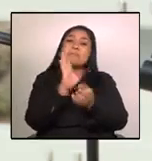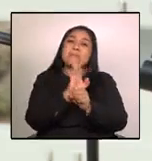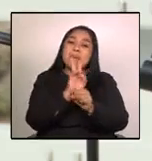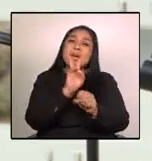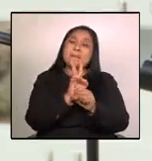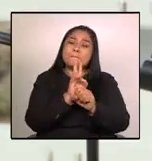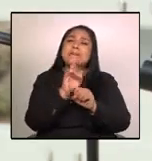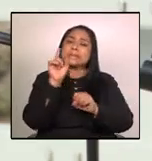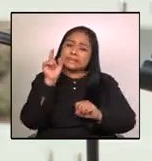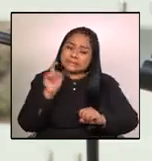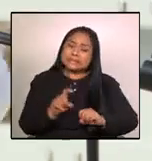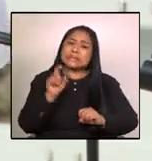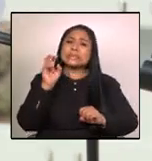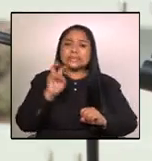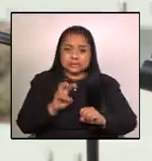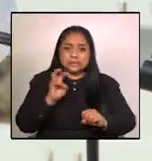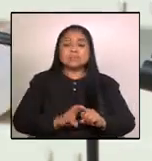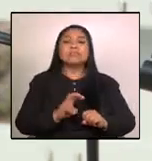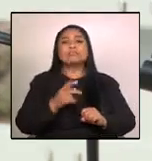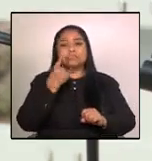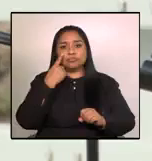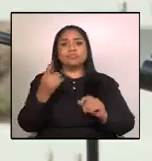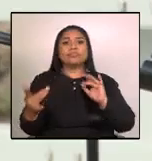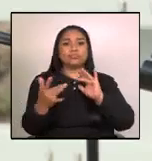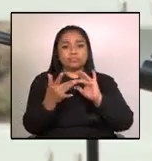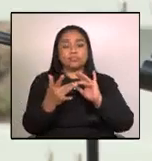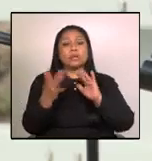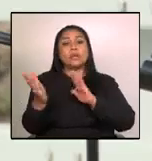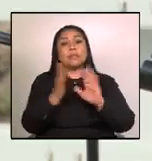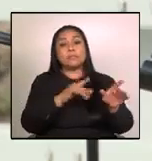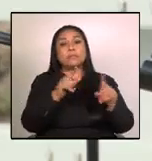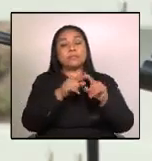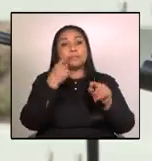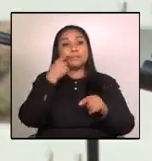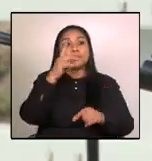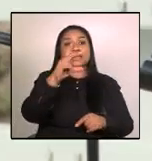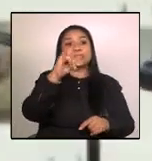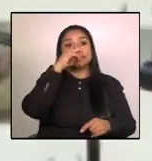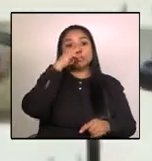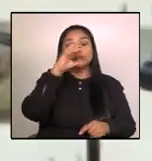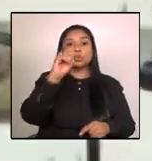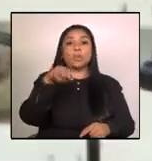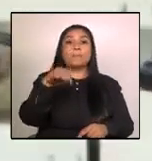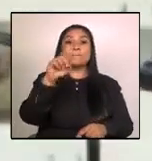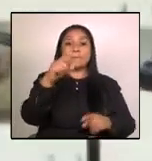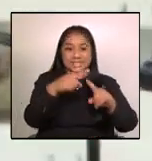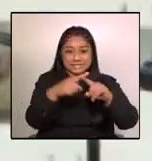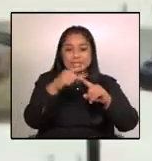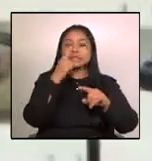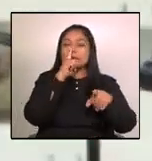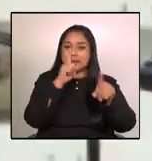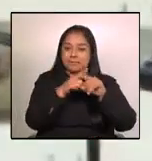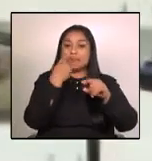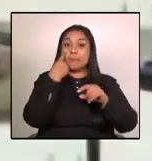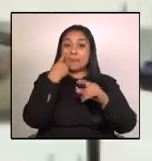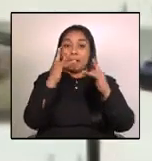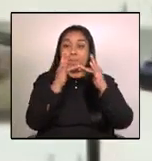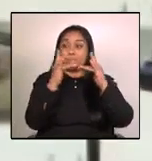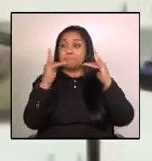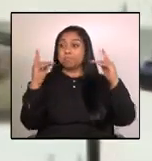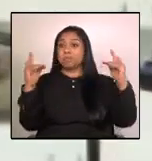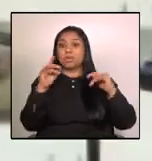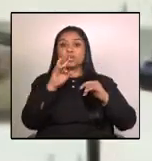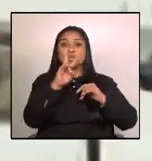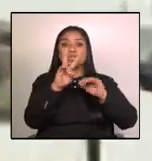merece estar conectado. Posteriormente vamos a estar en Chitomash y va a haber ese puente, un puente de 270 metros